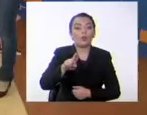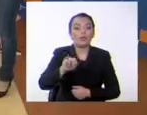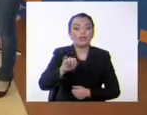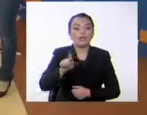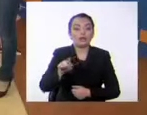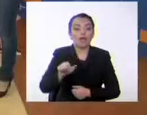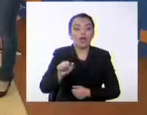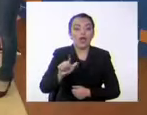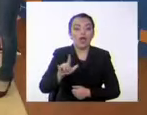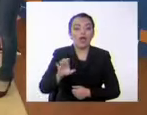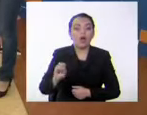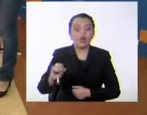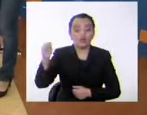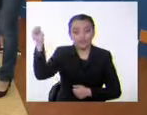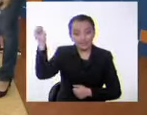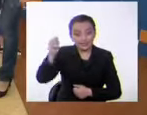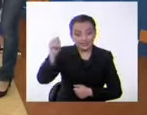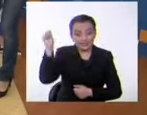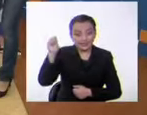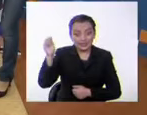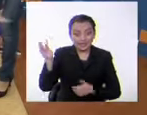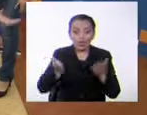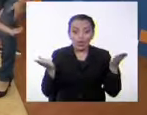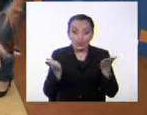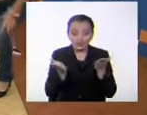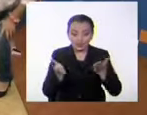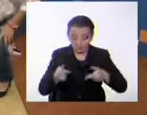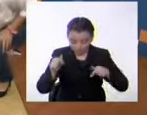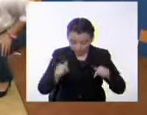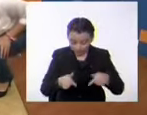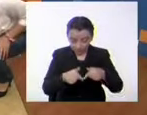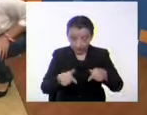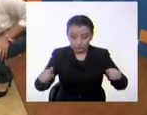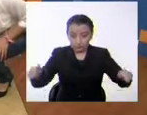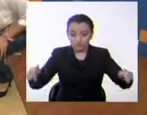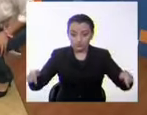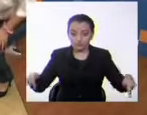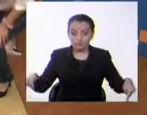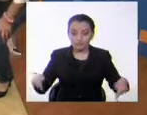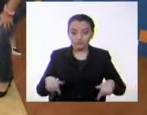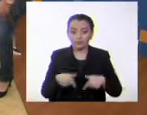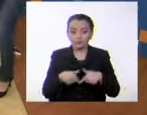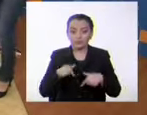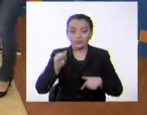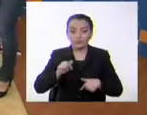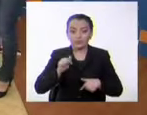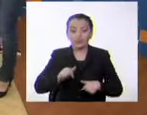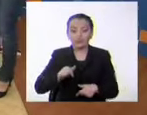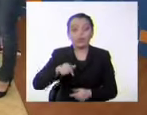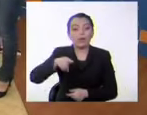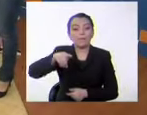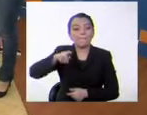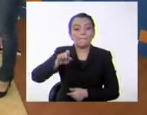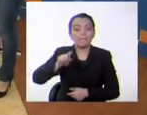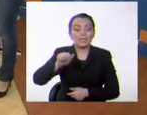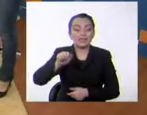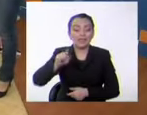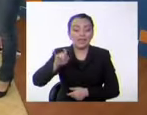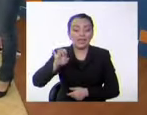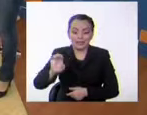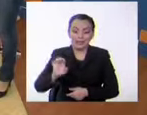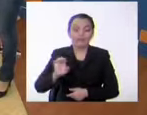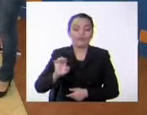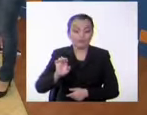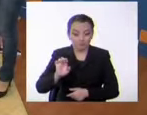a hacer el petate. Los niños y niñas, lo que tenemos nosotros acá, el petate, les han enseñado, y